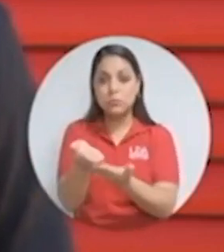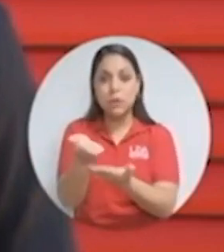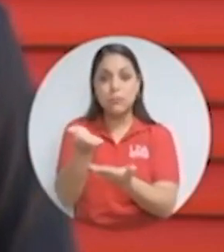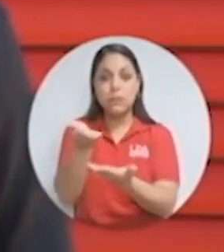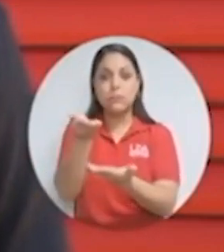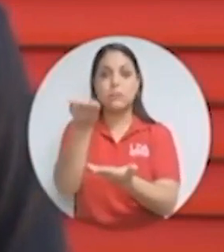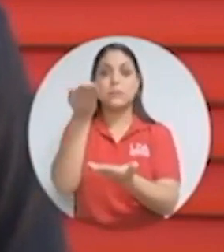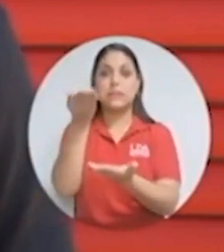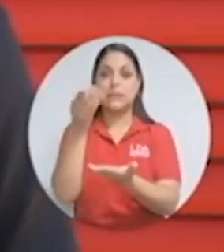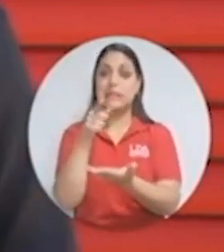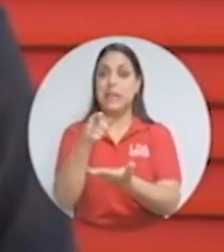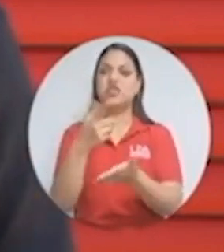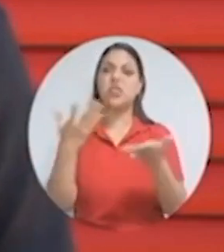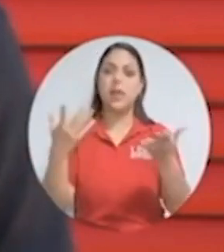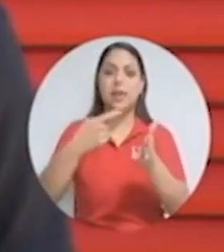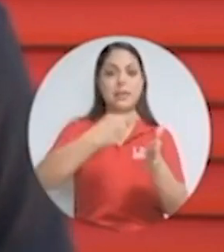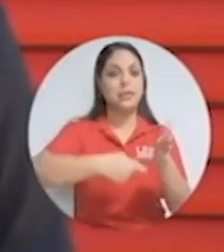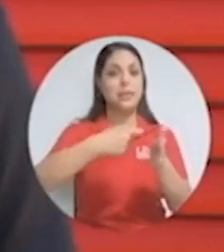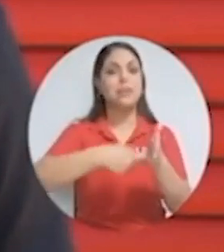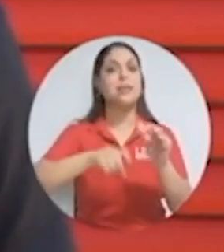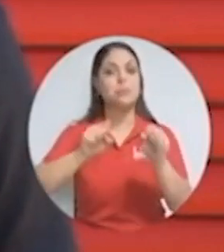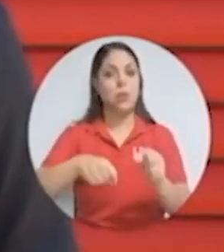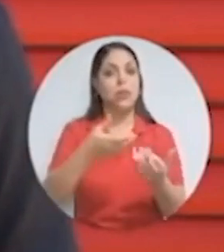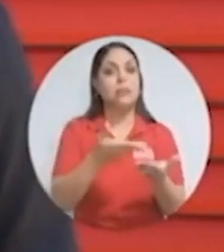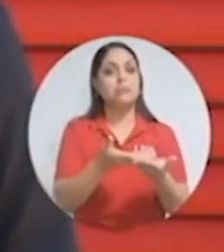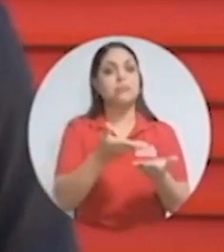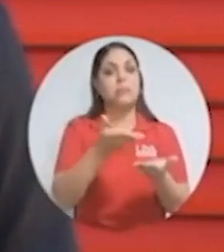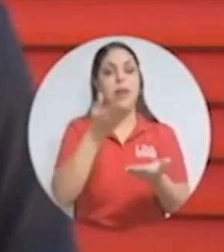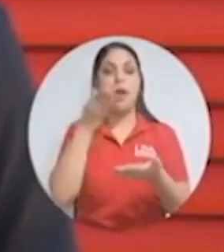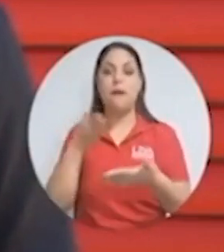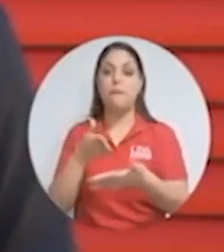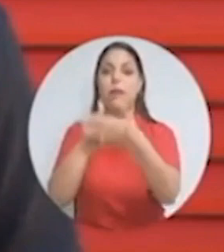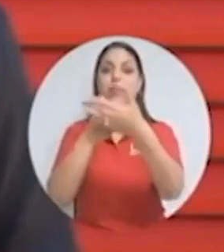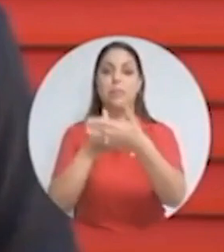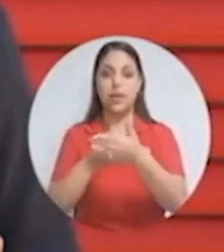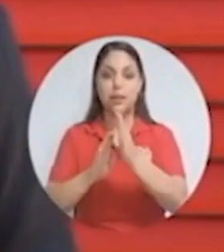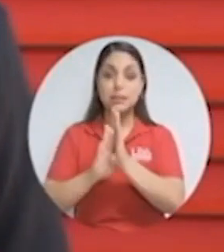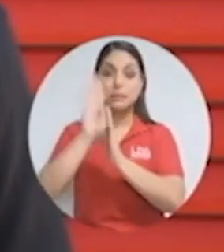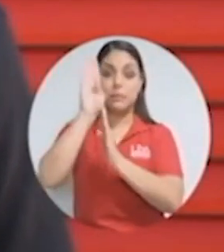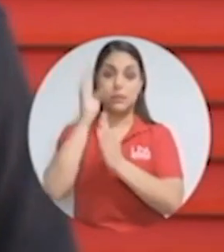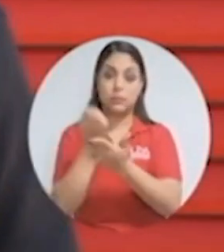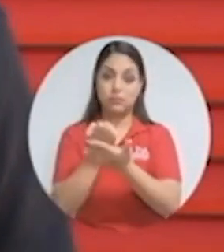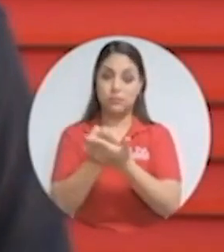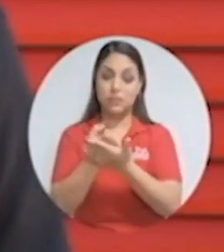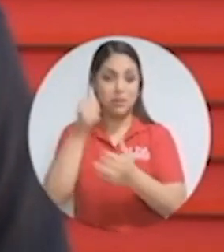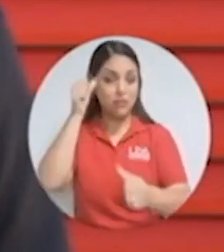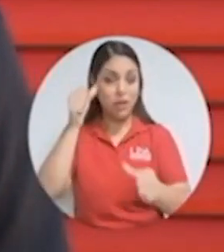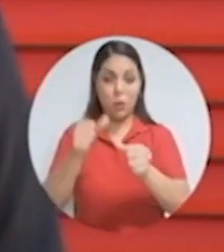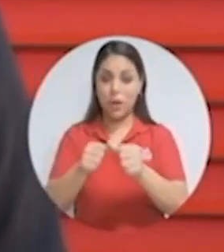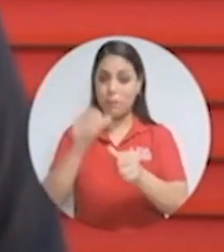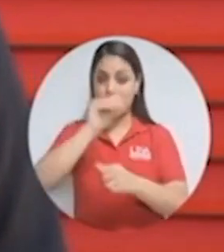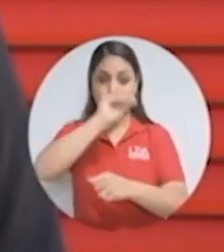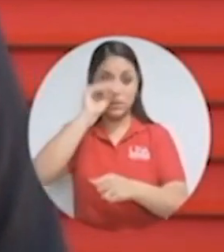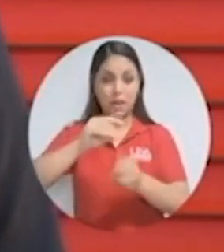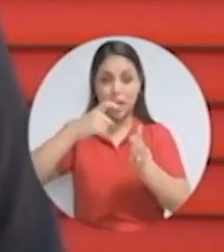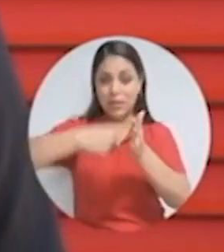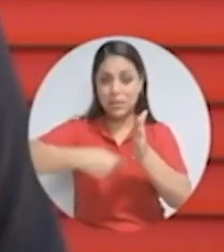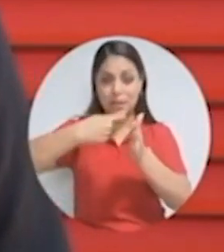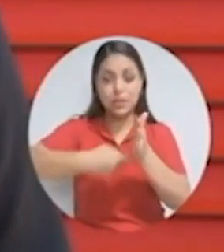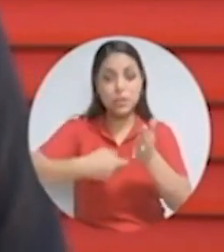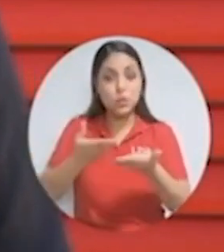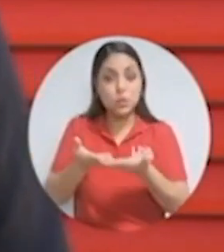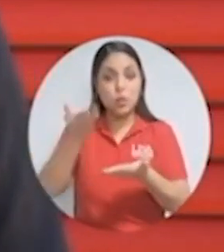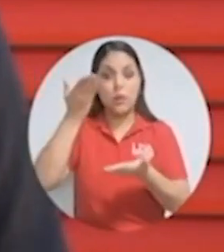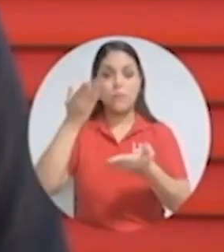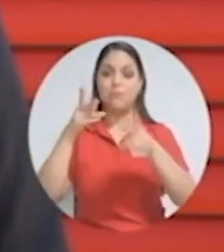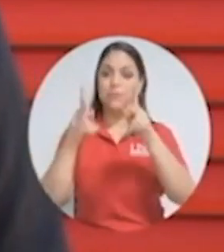pandemia. Con esto, las tasas de interés podrían incrementarse y afectar el crecimiento económico. Recordemos que las tasas de interés cuando suben,